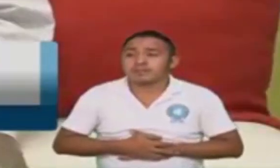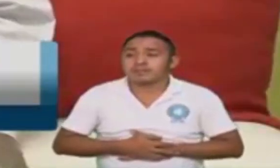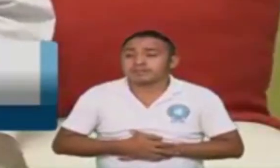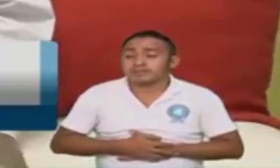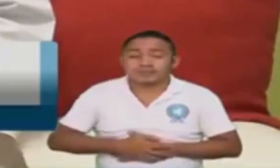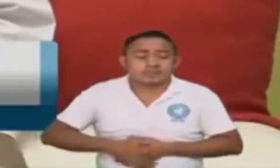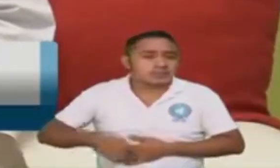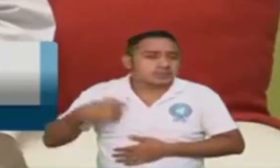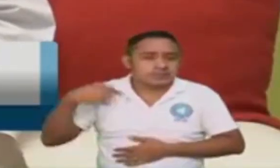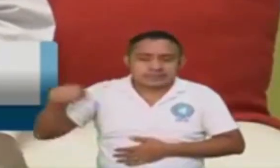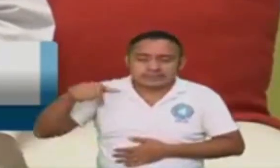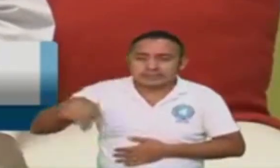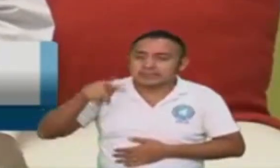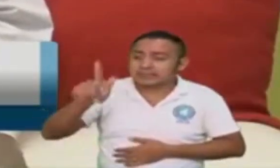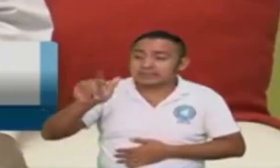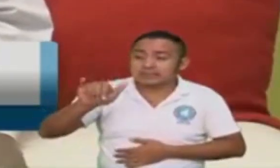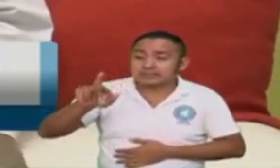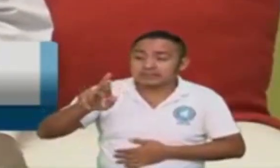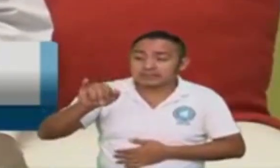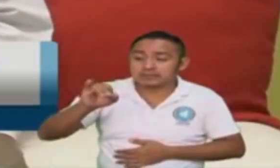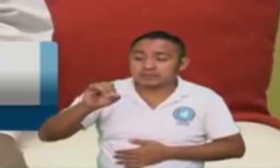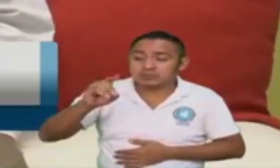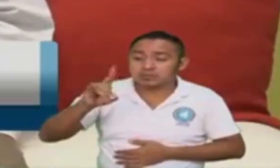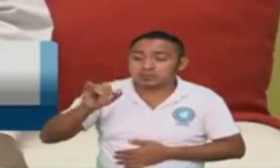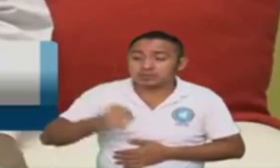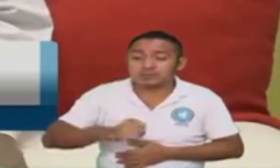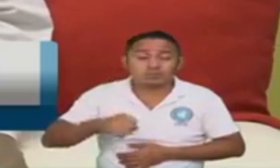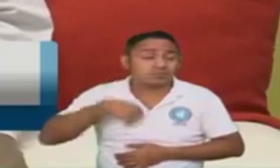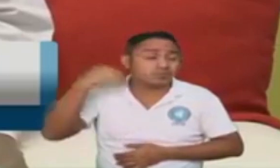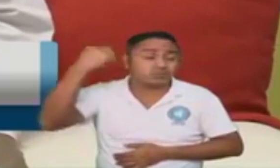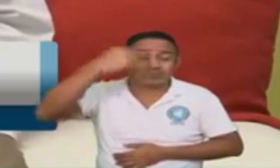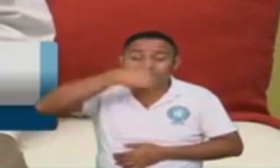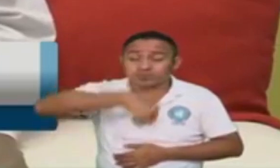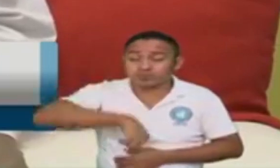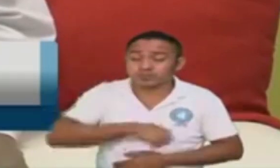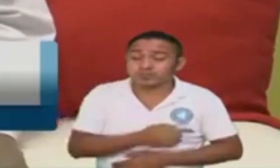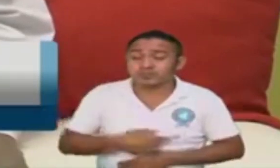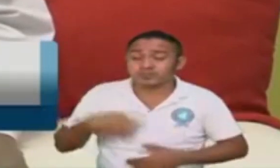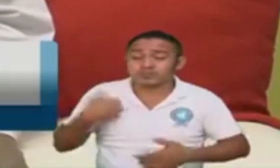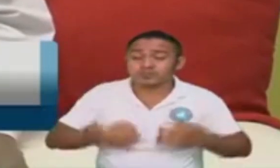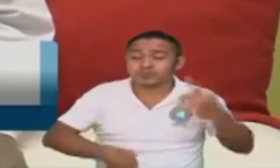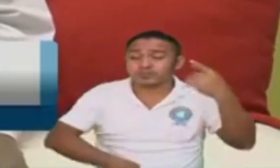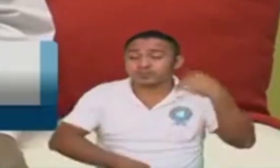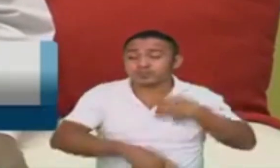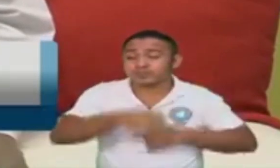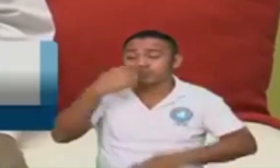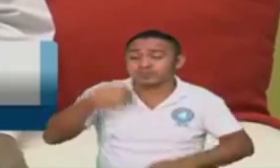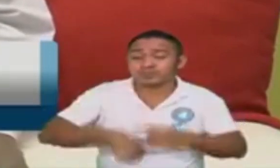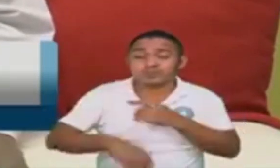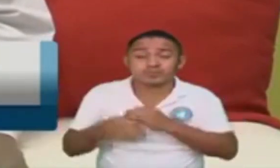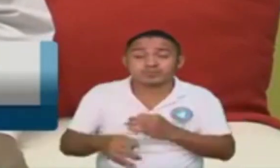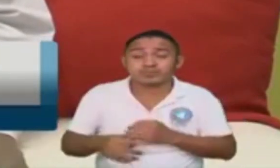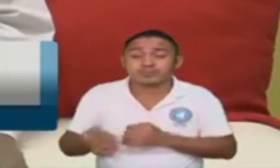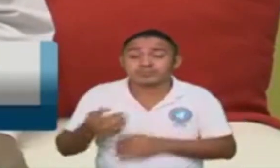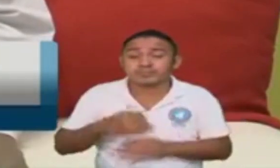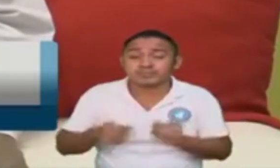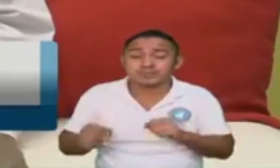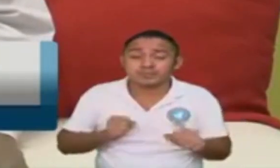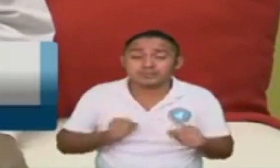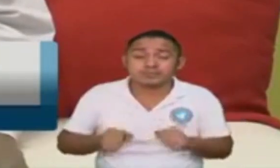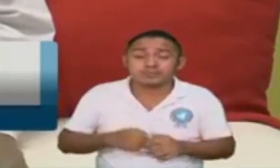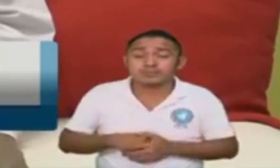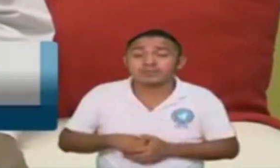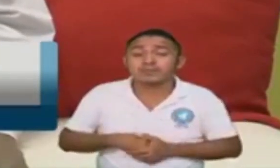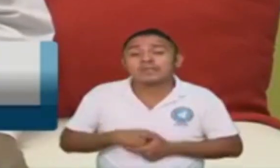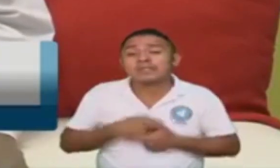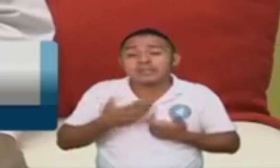en todo el funcionamiento del cuerpo, ¿entiendes? Crecimiento de la célula, la replicación, en toda la dinámica celular del cuerpo